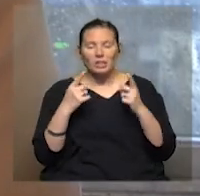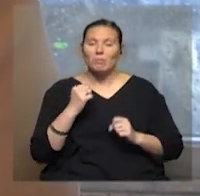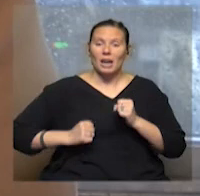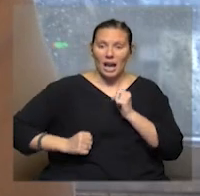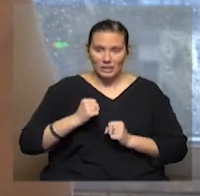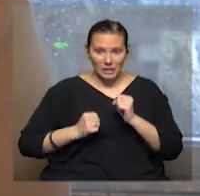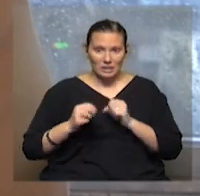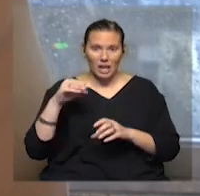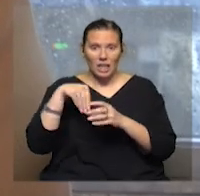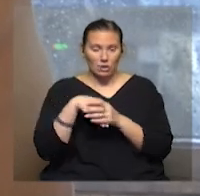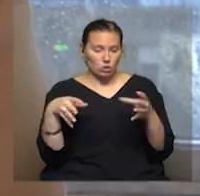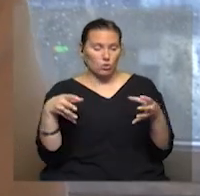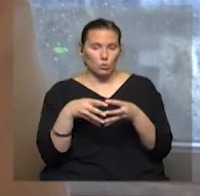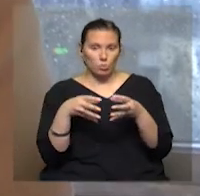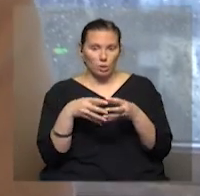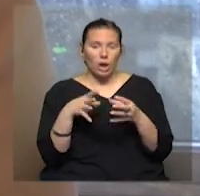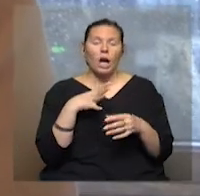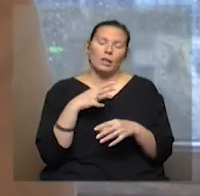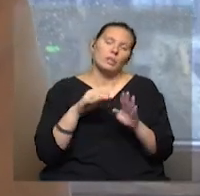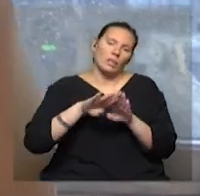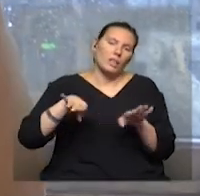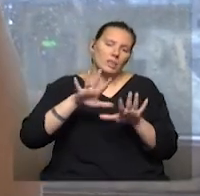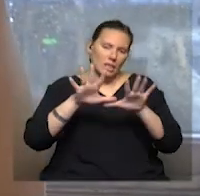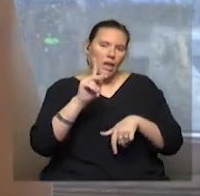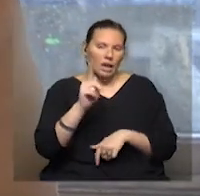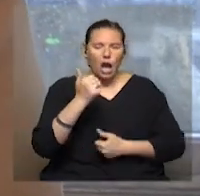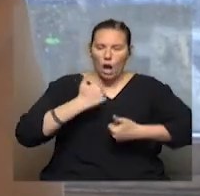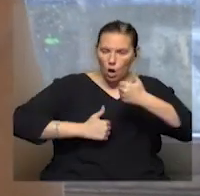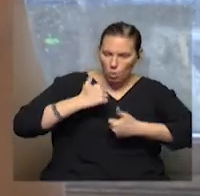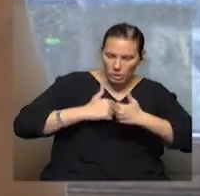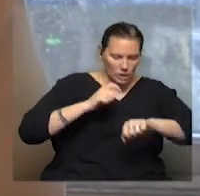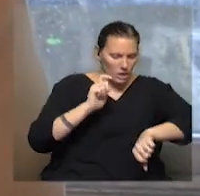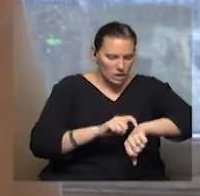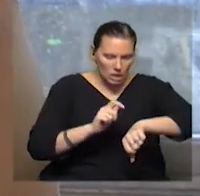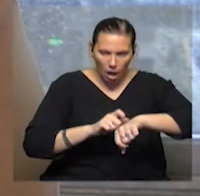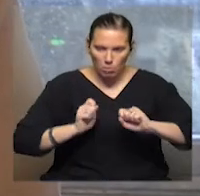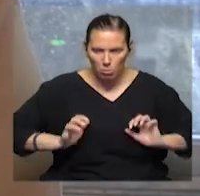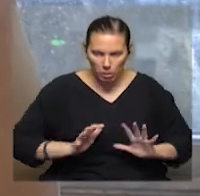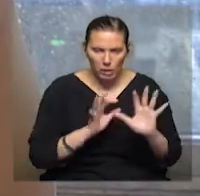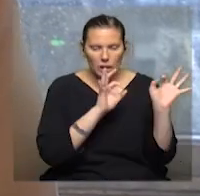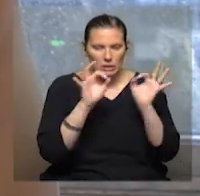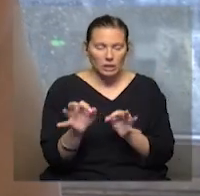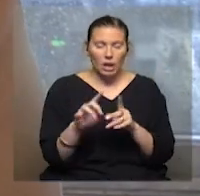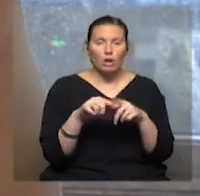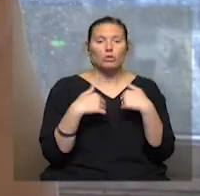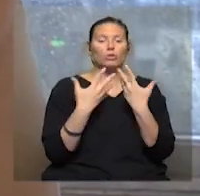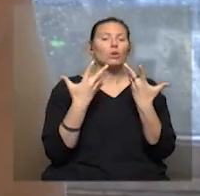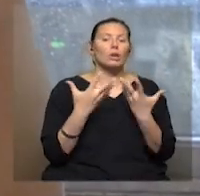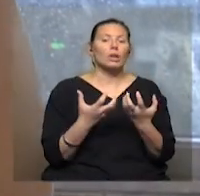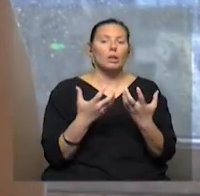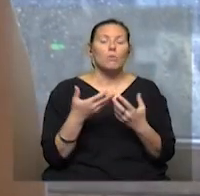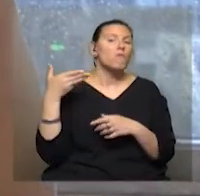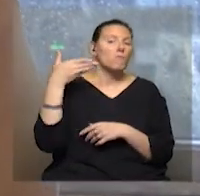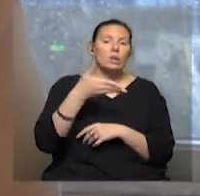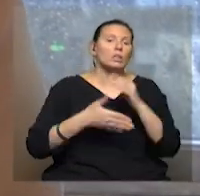atletas que forman parte de la agrupación, ahí bueno, ya tienen la 10K para competir, tomar sus tiempos, llegar y demás. Nosotros lo que queremos hacer es que concurra